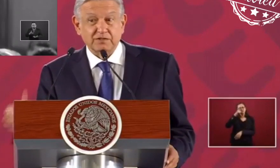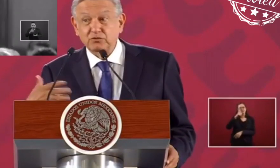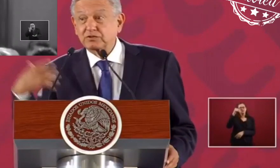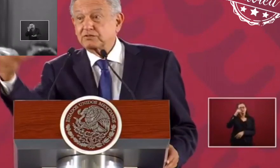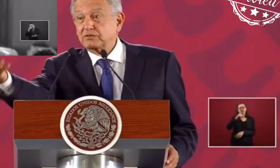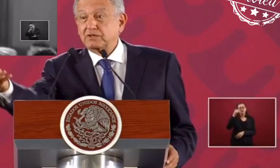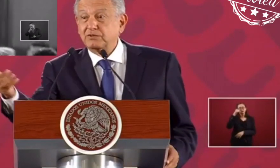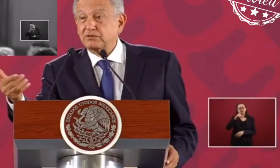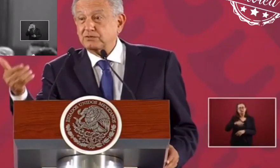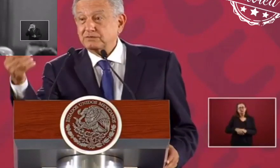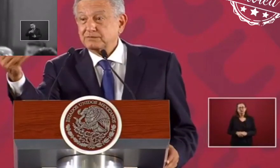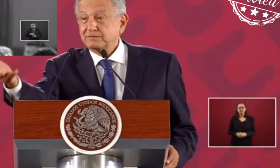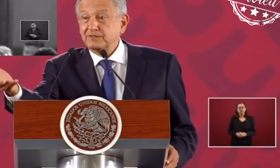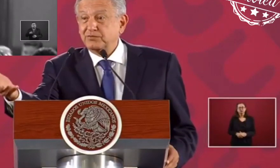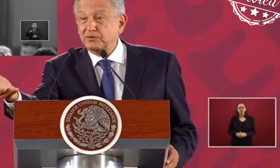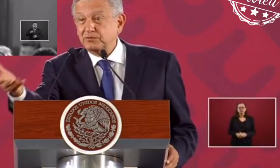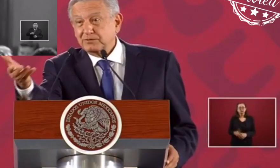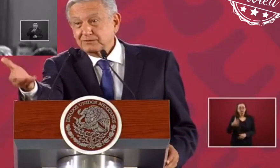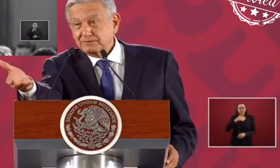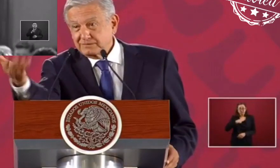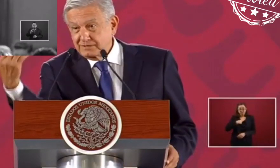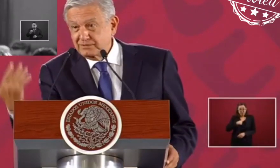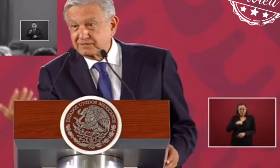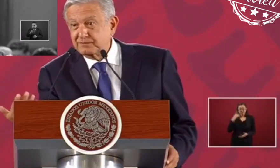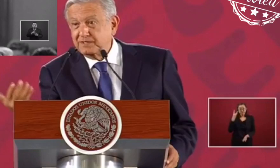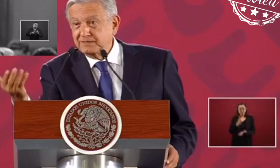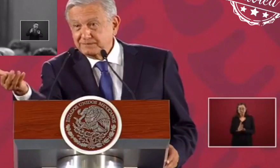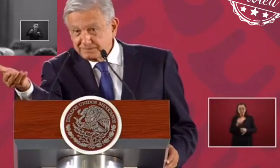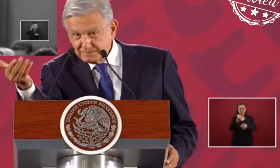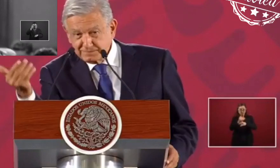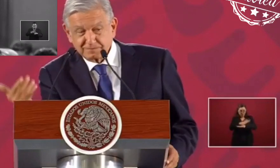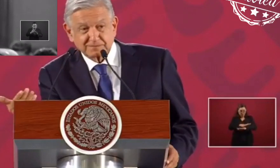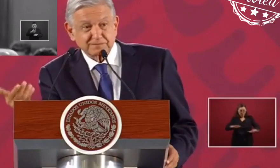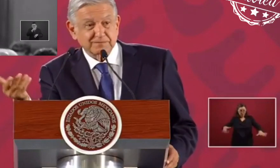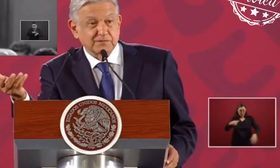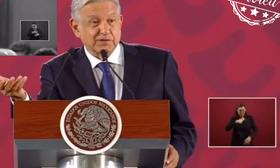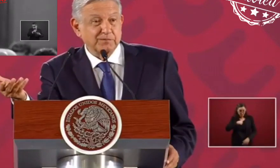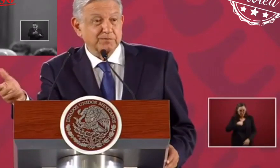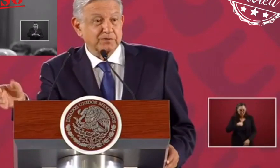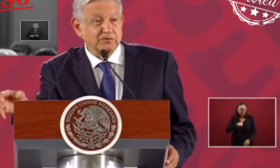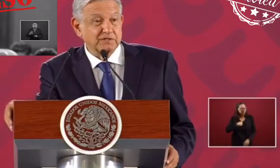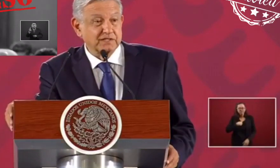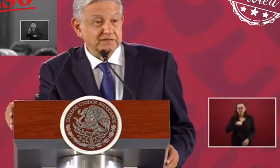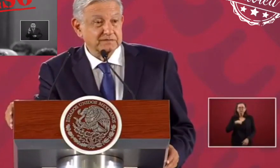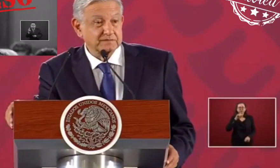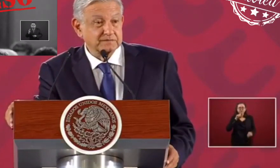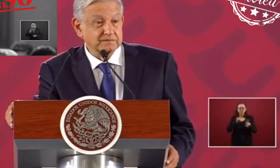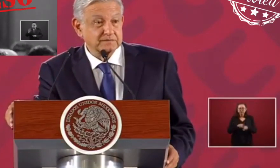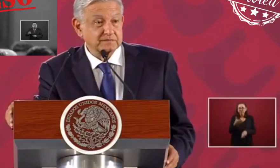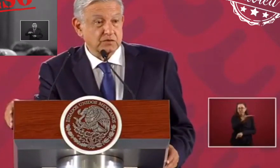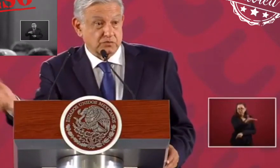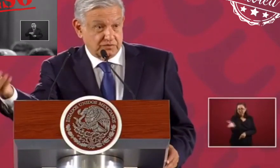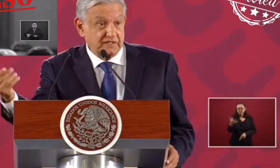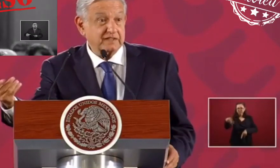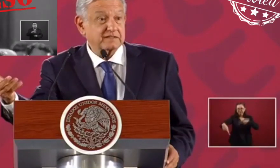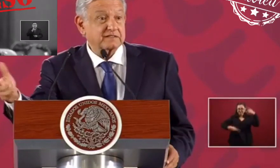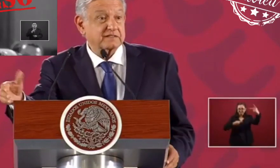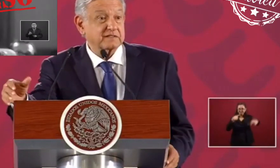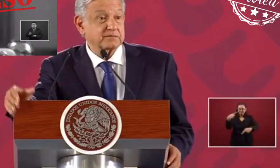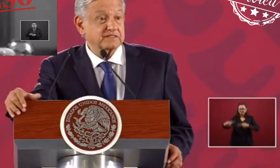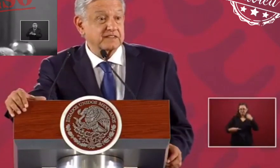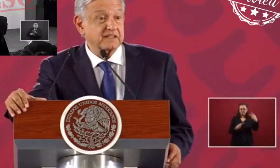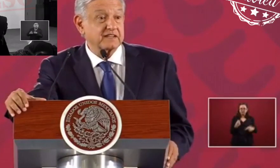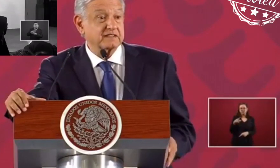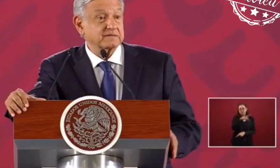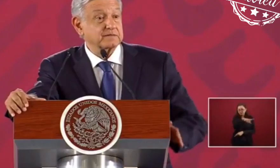está informado de que en Pemex o el director le ha informado que el 25% del personal de la paraestatal es de